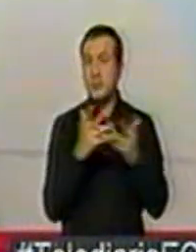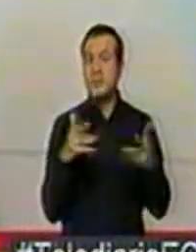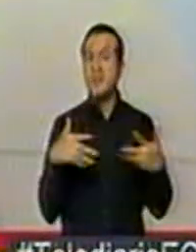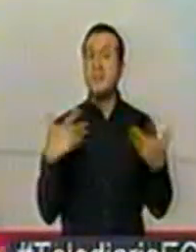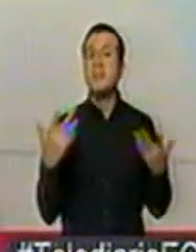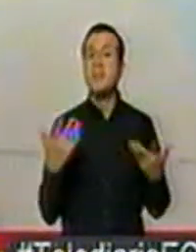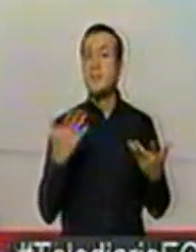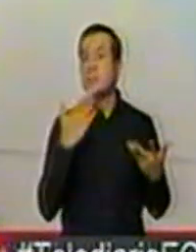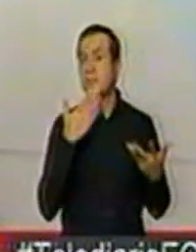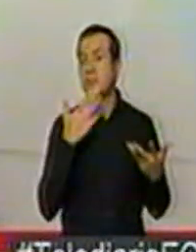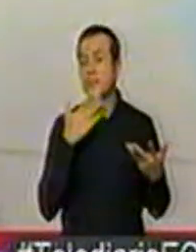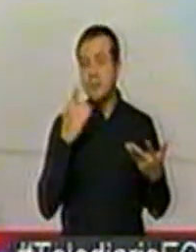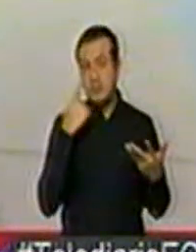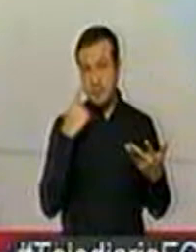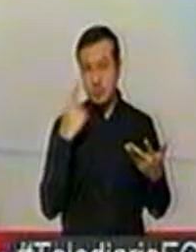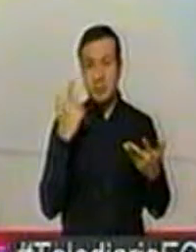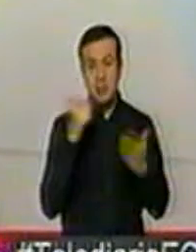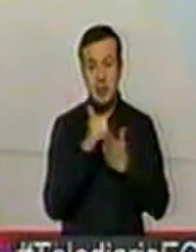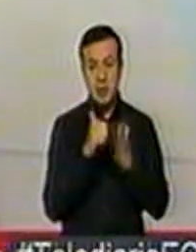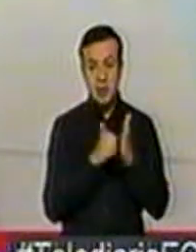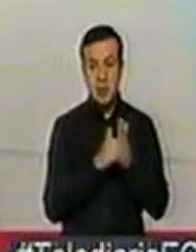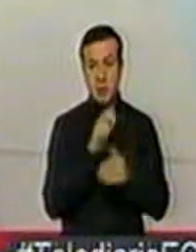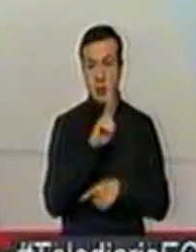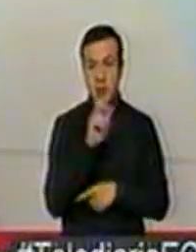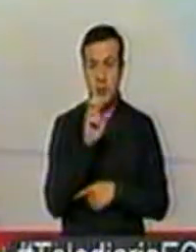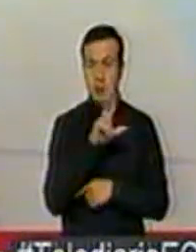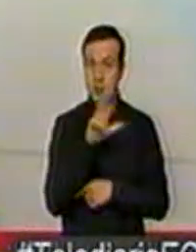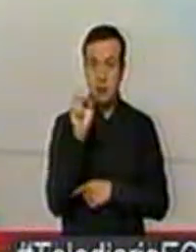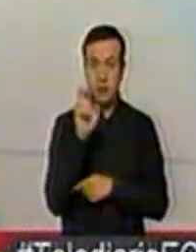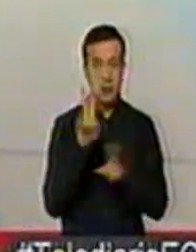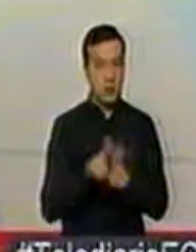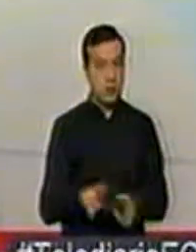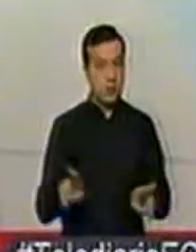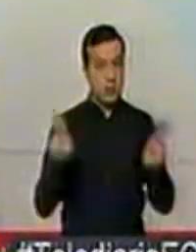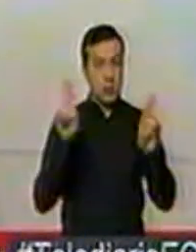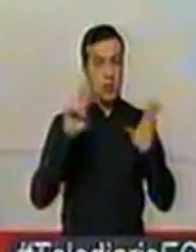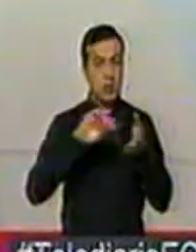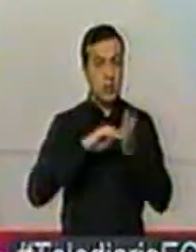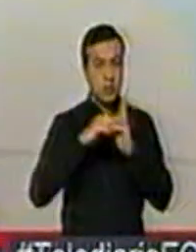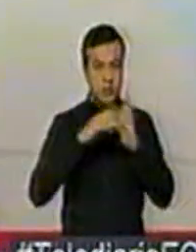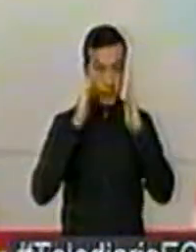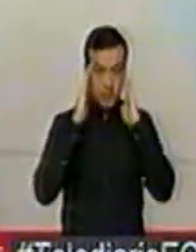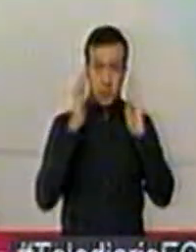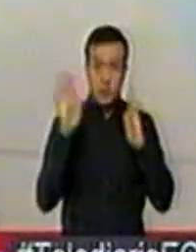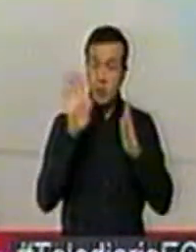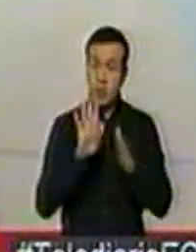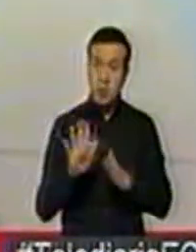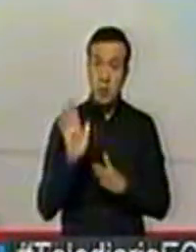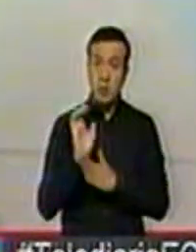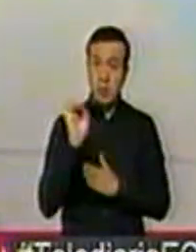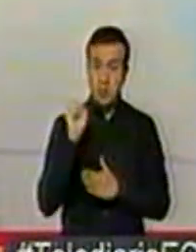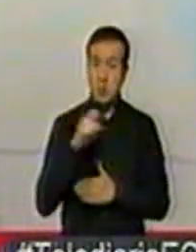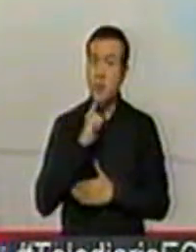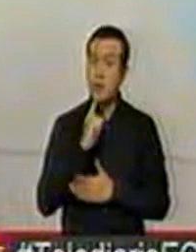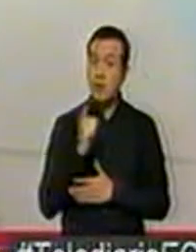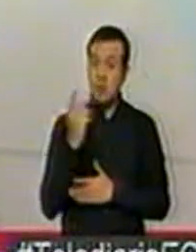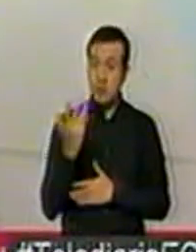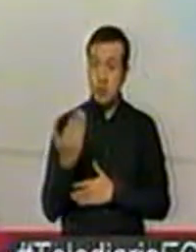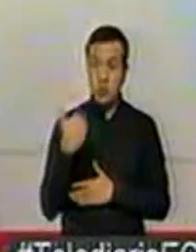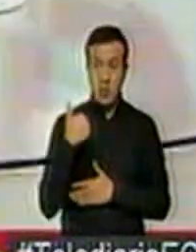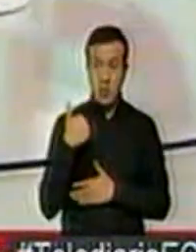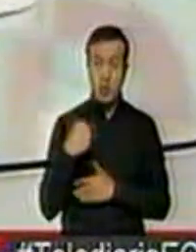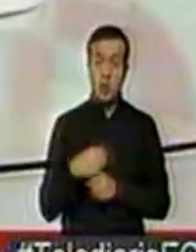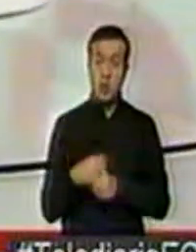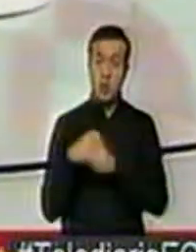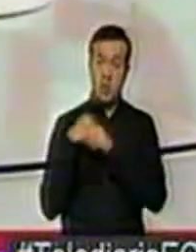de justamente la Agenda 2030 de las Naciones Unidas. ¿Qué quiere decir esto? Que el Ecuador precisamente está en la obligación